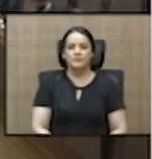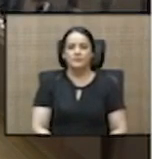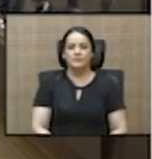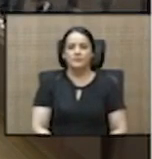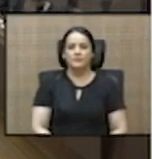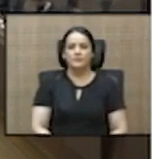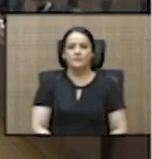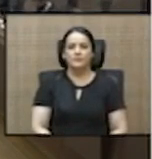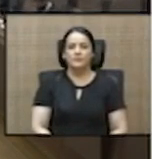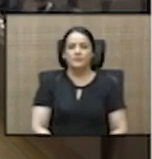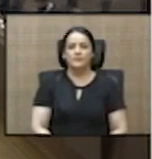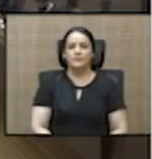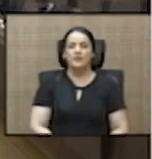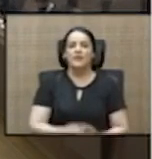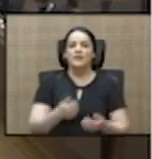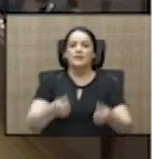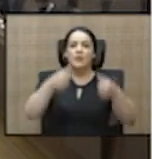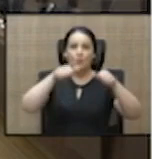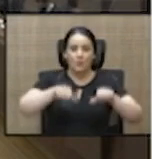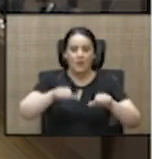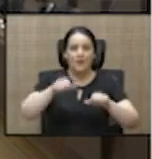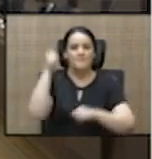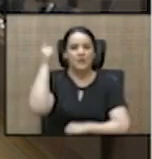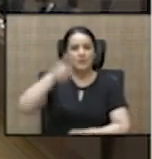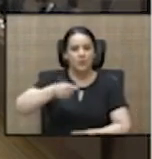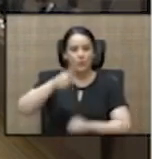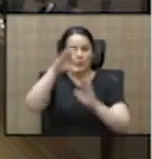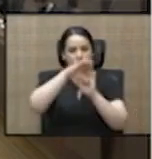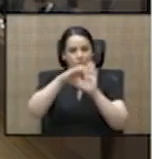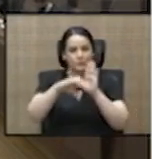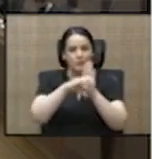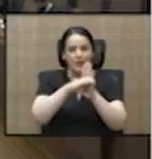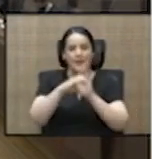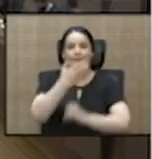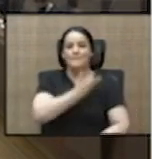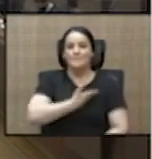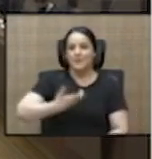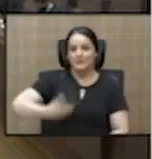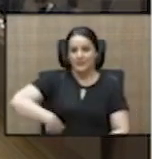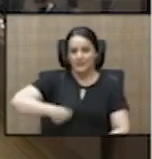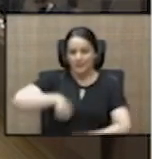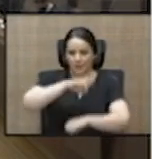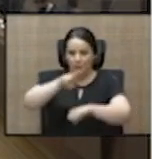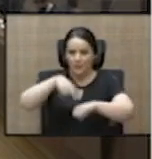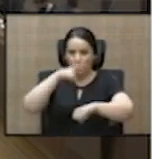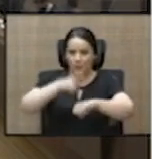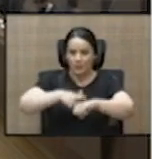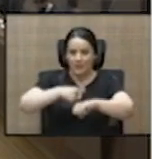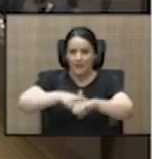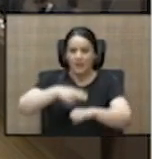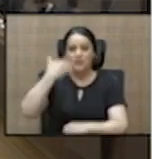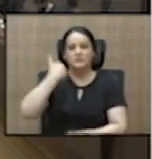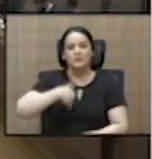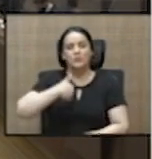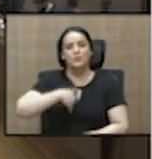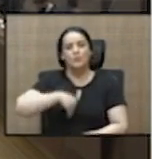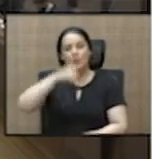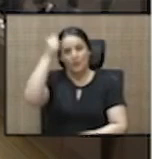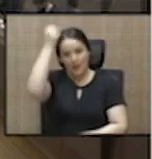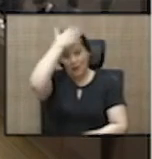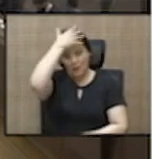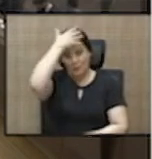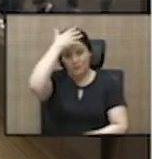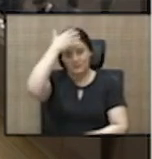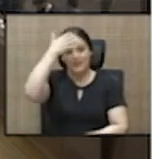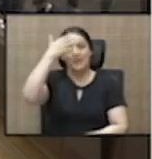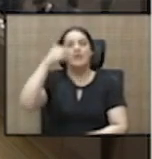rendir cuentas sobre lo, digamos, sucedido este año, sino que pudiera generar algunas luces en